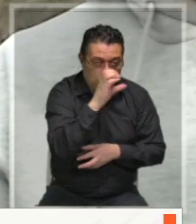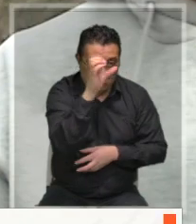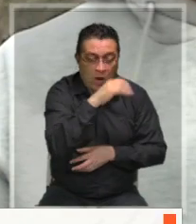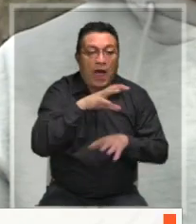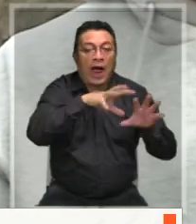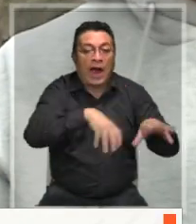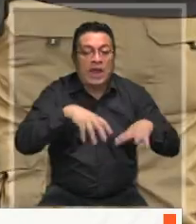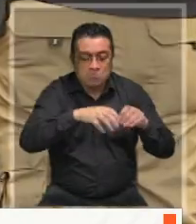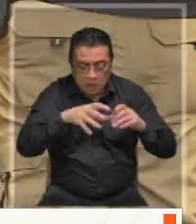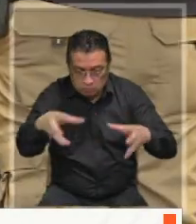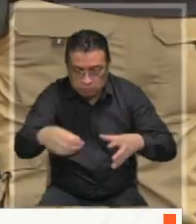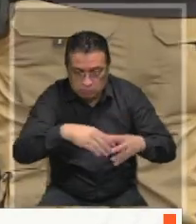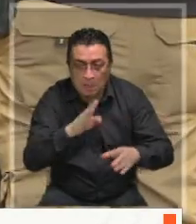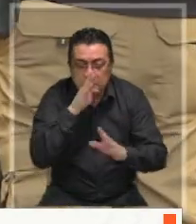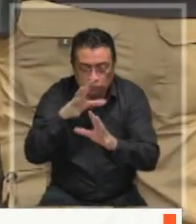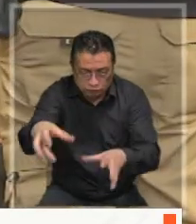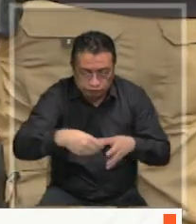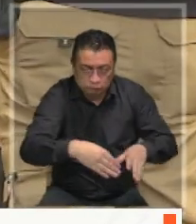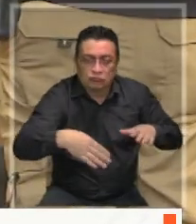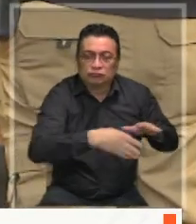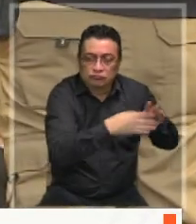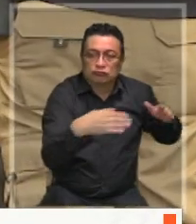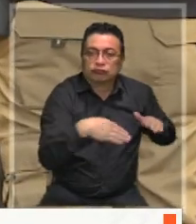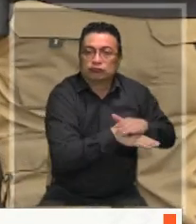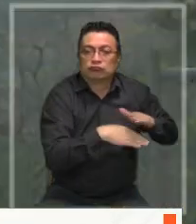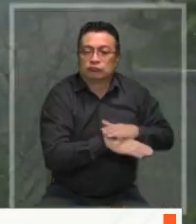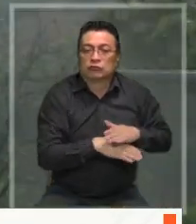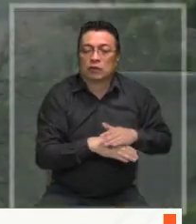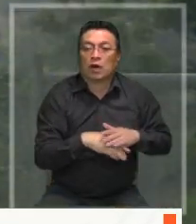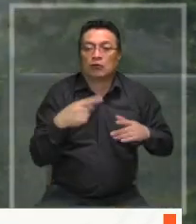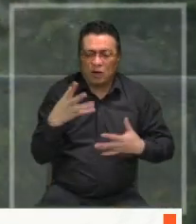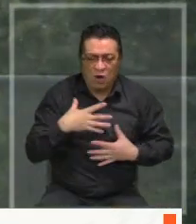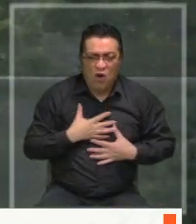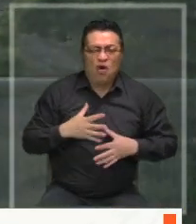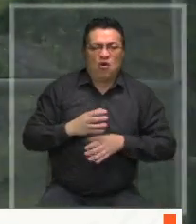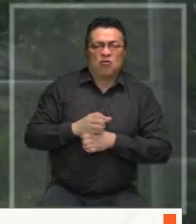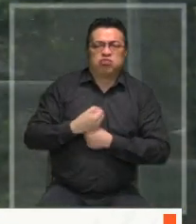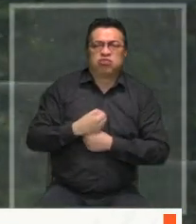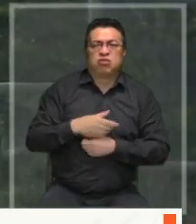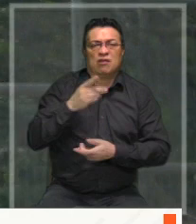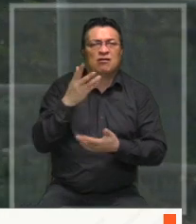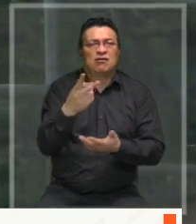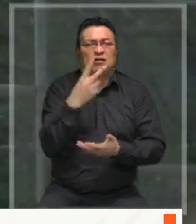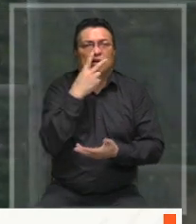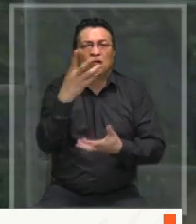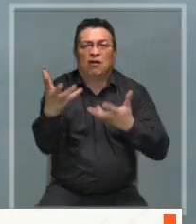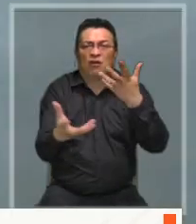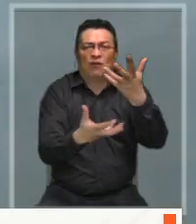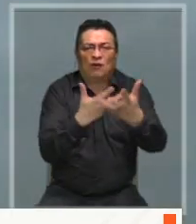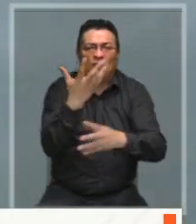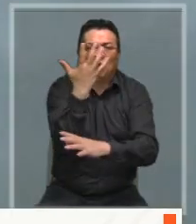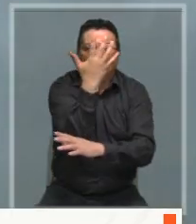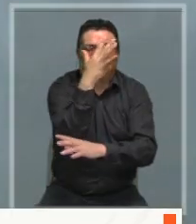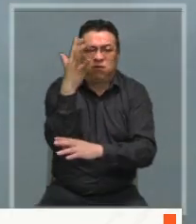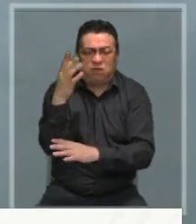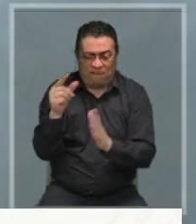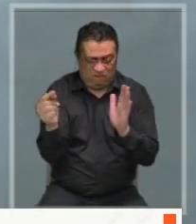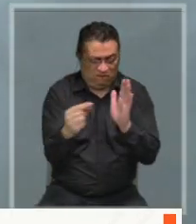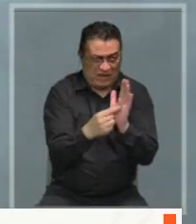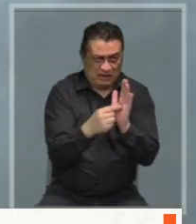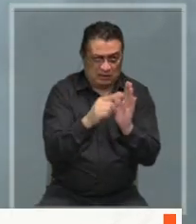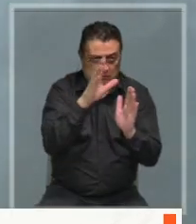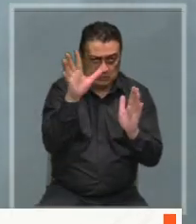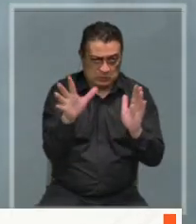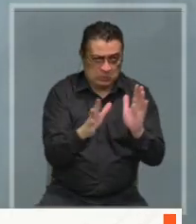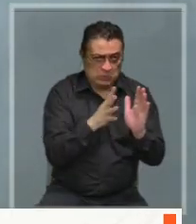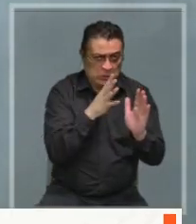recién llegaron con un perrito. A la preocupación se suma la consternación de tener que ser testigos de incendios forestales en fechas donde